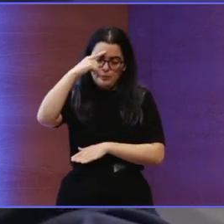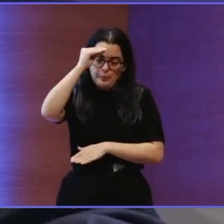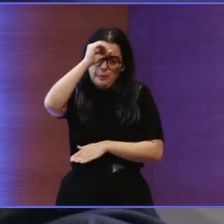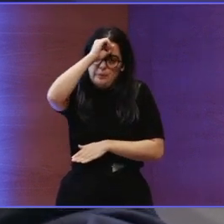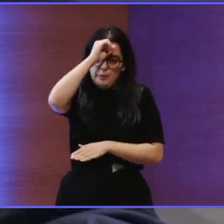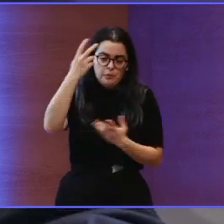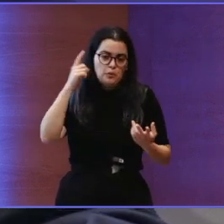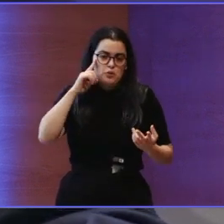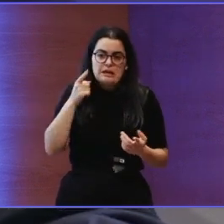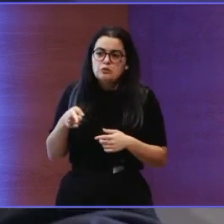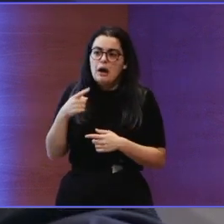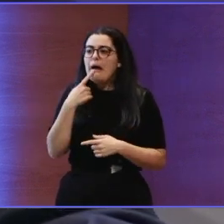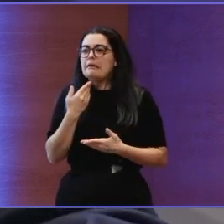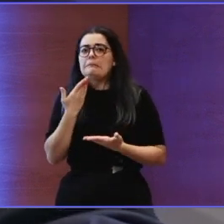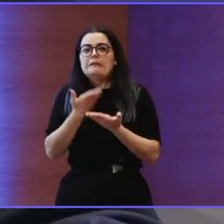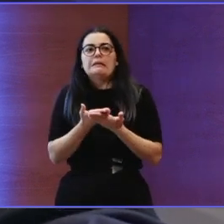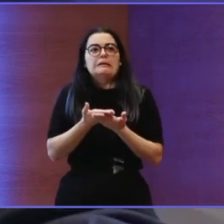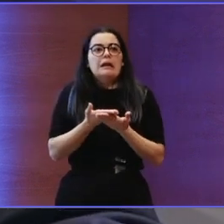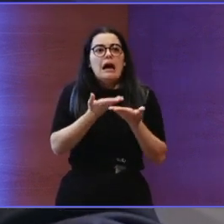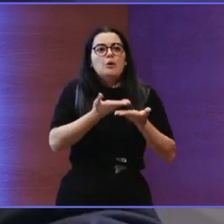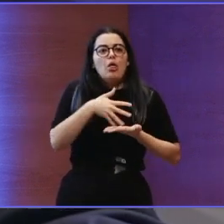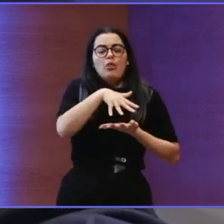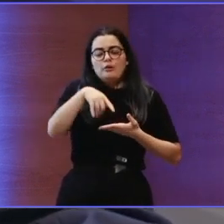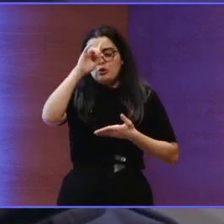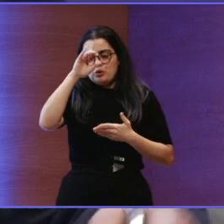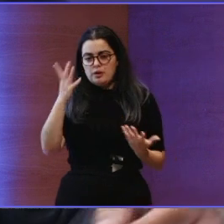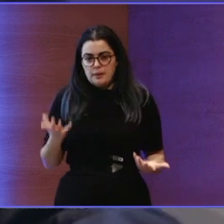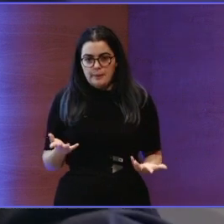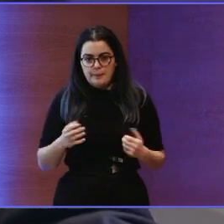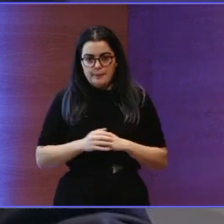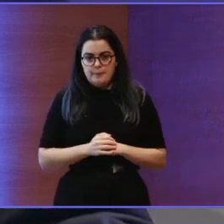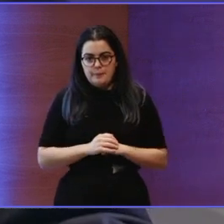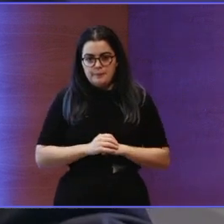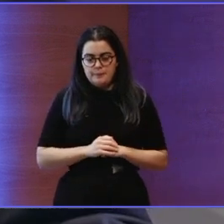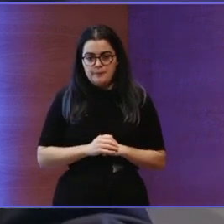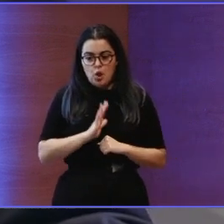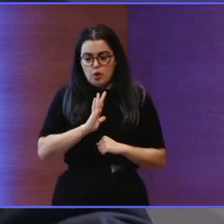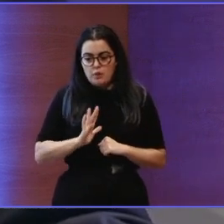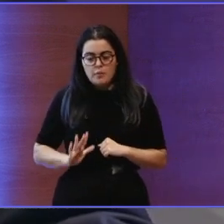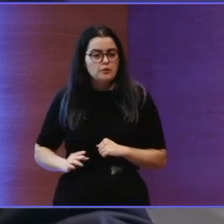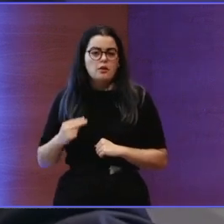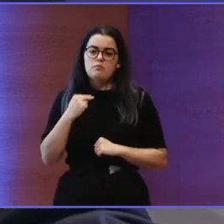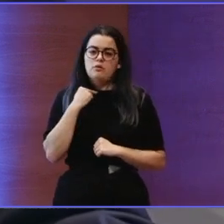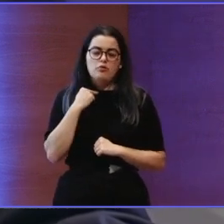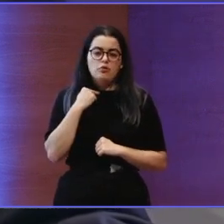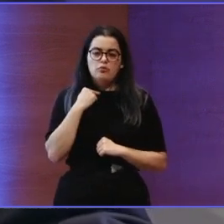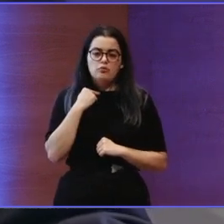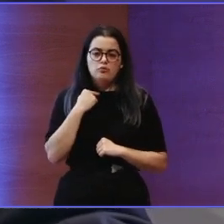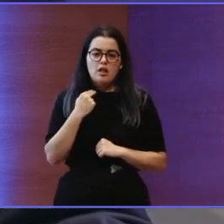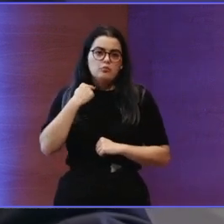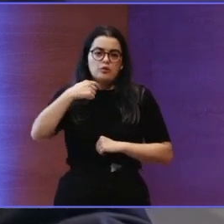tampoco A qué proveedor recurrir eh hoy por hoy diputación No sabría